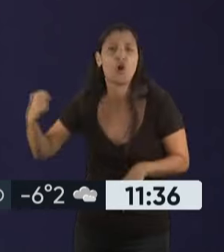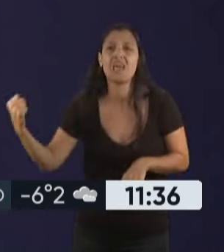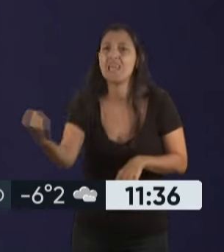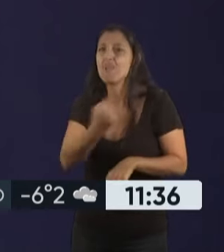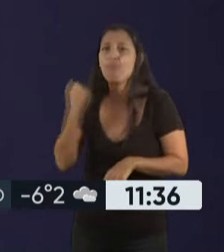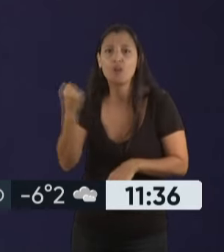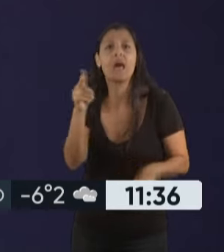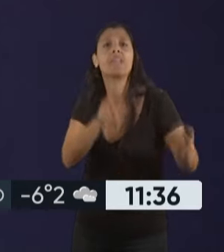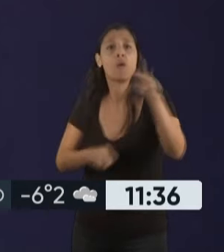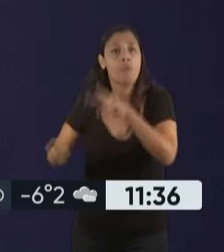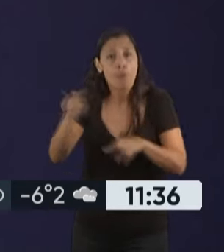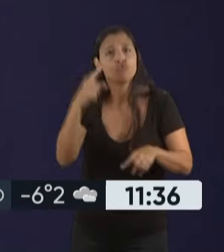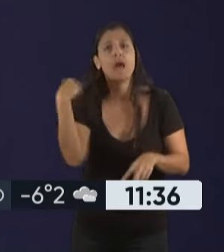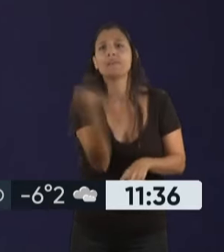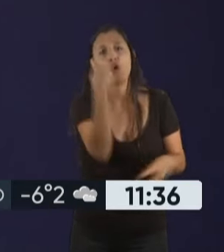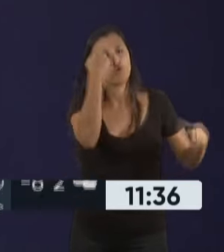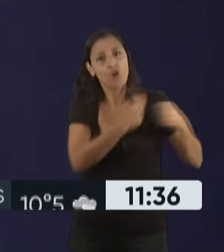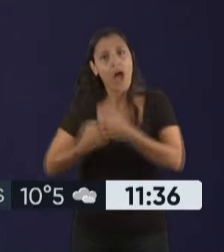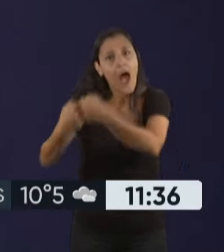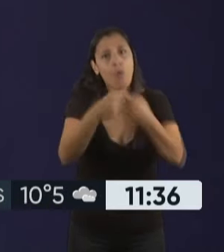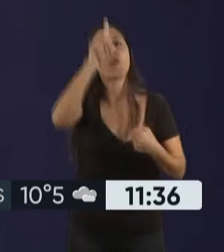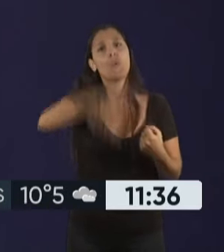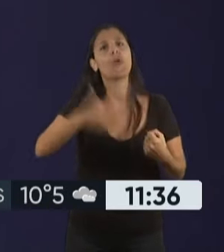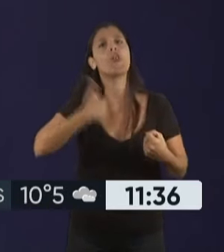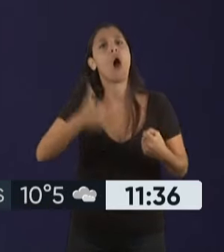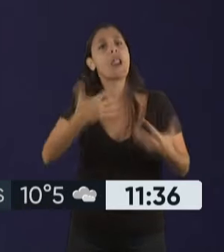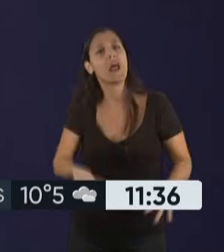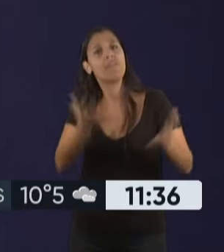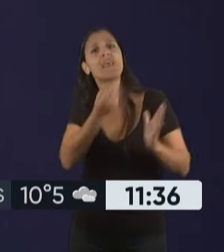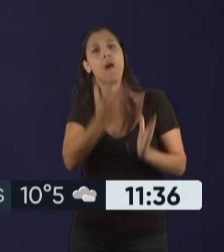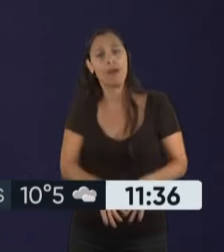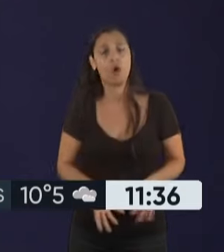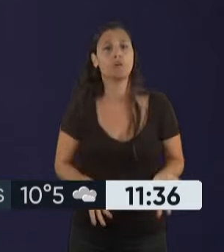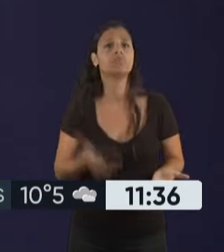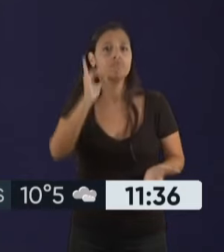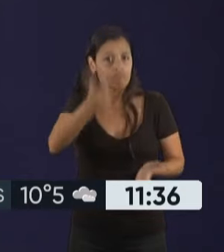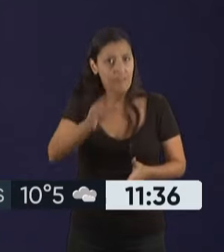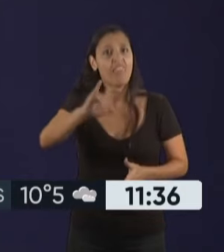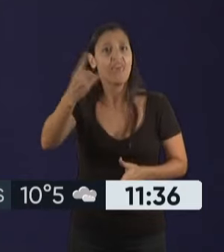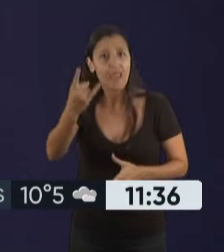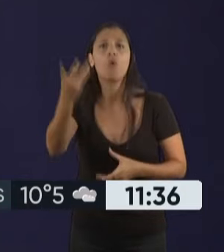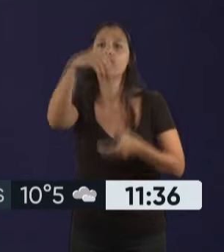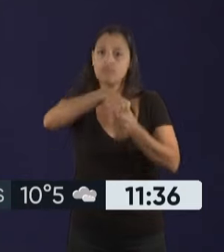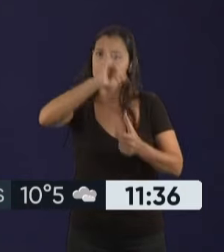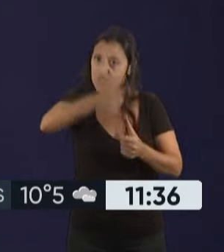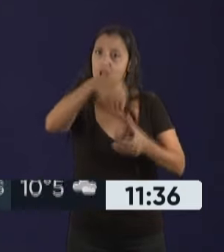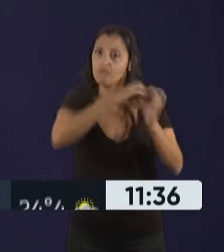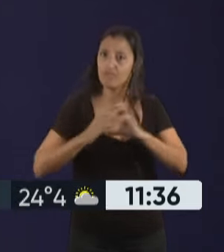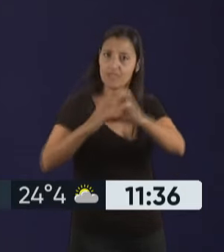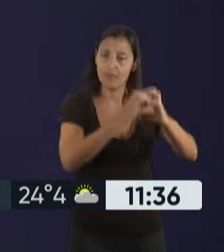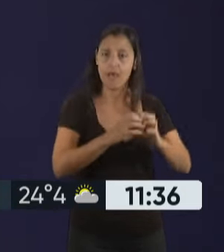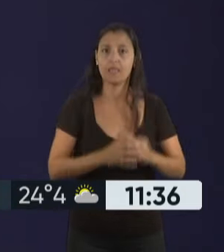fundamental para ponernos de acuerdo de Cara a la Argentina que viene así que claramente sí el dnu es parte de la de la